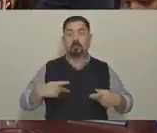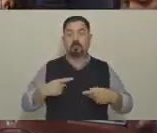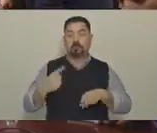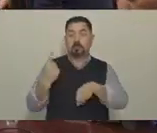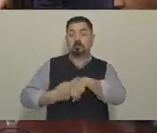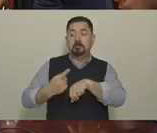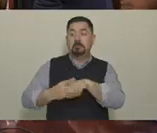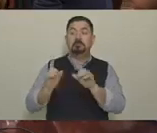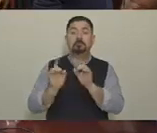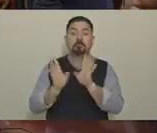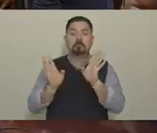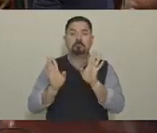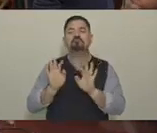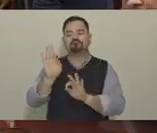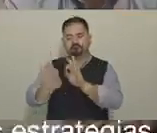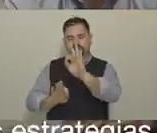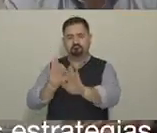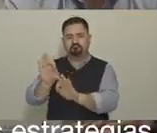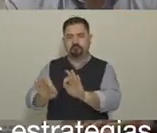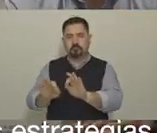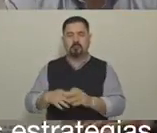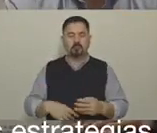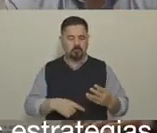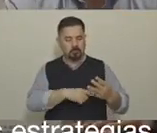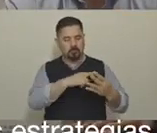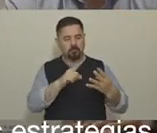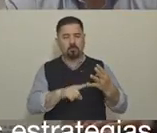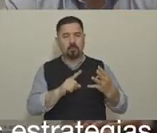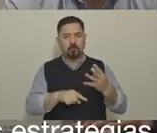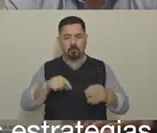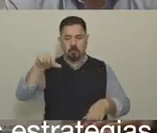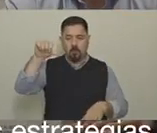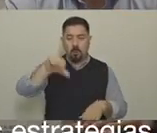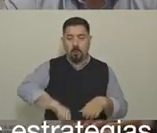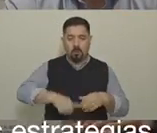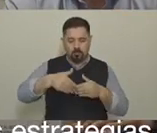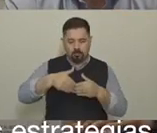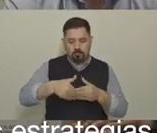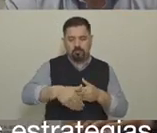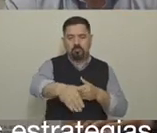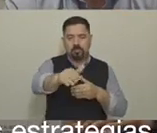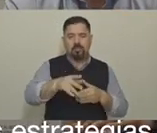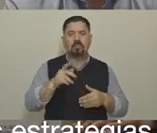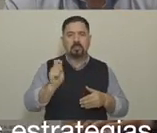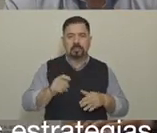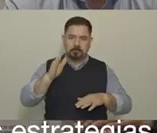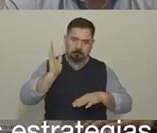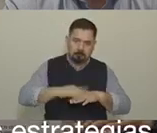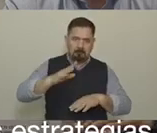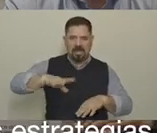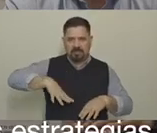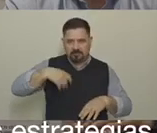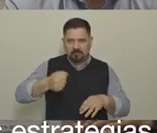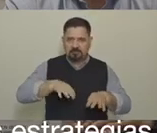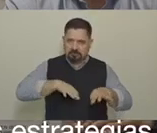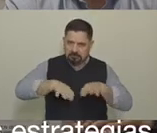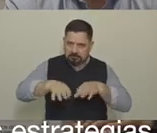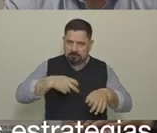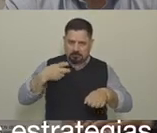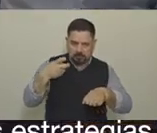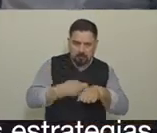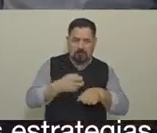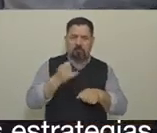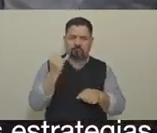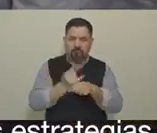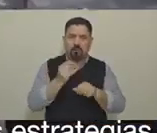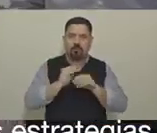cualquier ciudadano que lo requiera. Cuarta, a partir de hoy, intensificaremos las estrategias de información